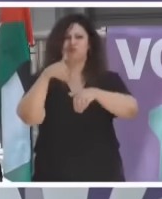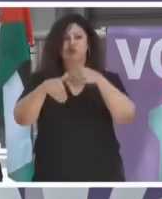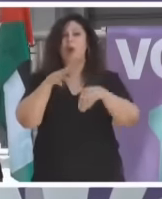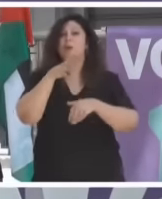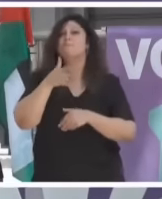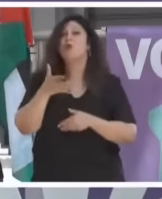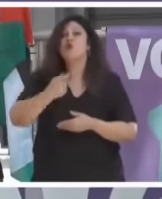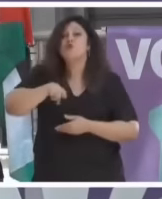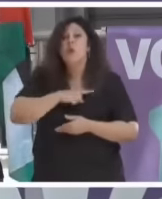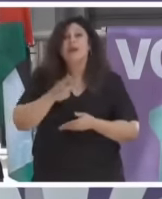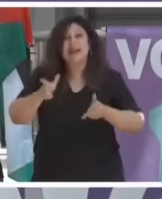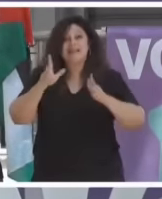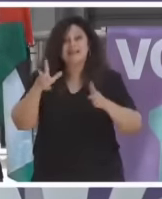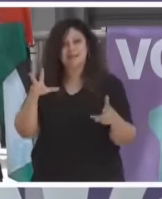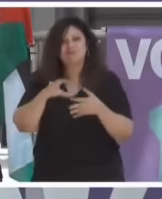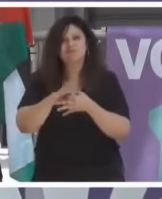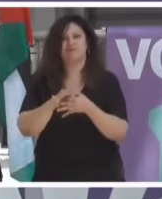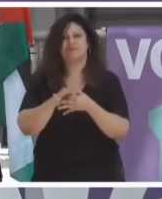libertades. Pero